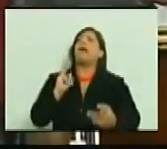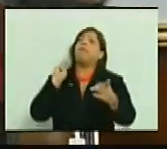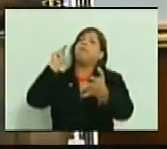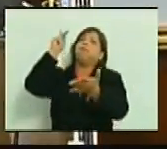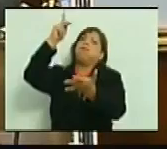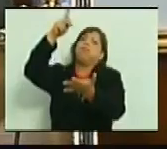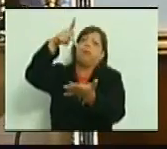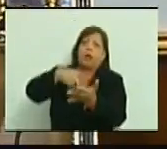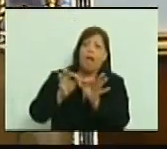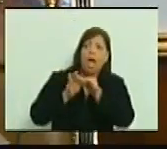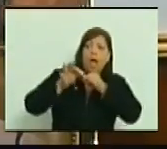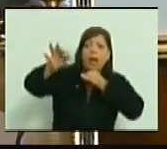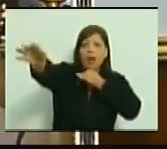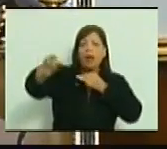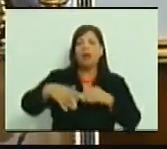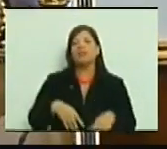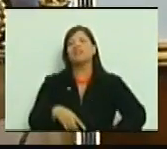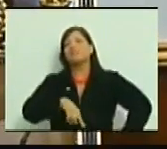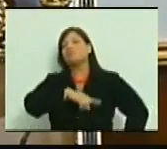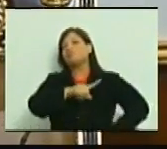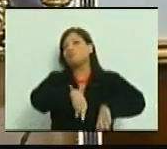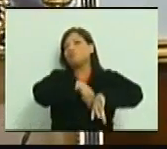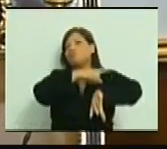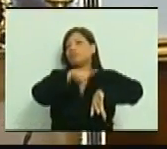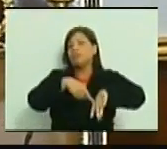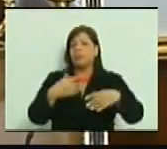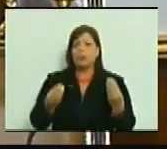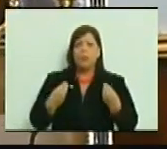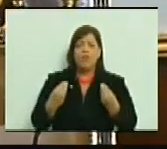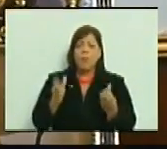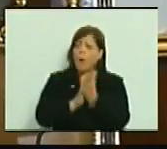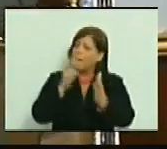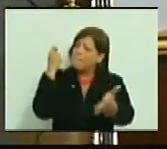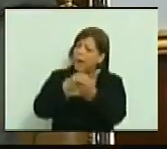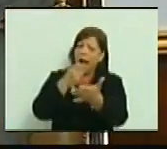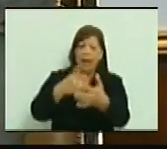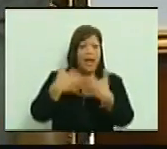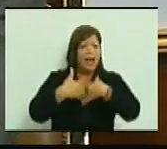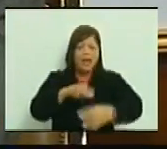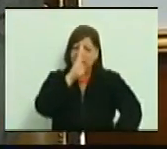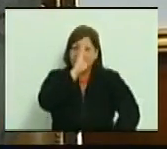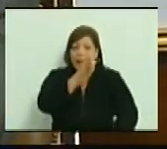a cobrar a Caracas y esperar que le llegue de Caracas el pago. No, tiene que pagarle allá, chico, donde está la empresa.